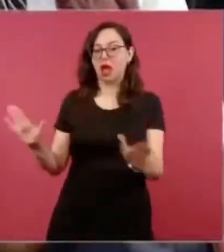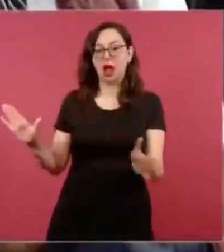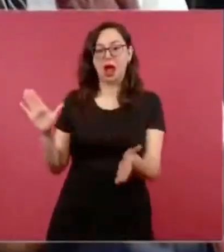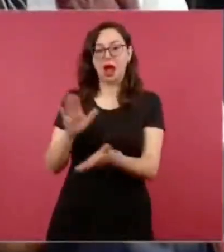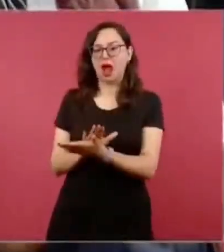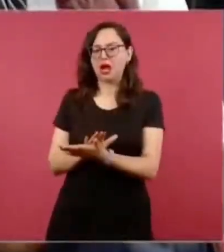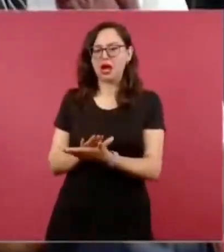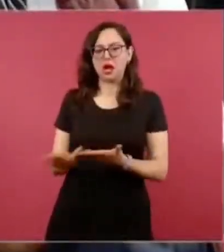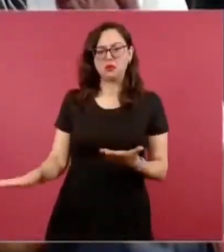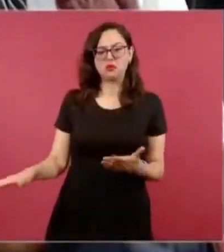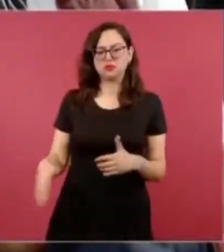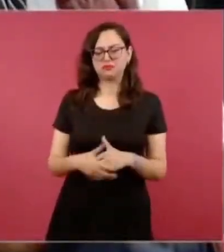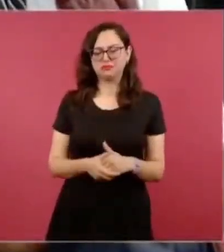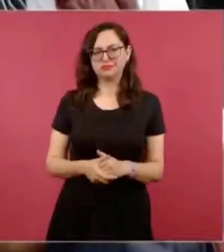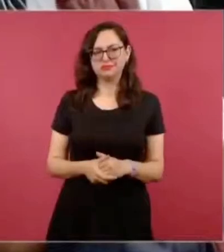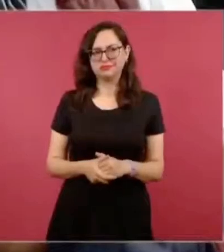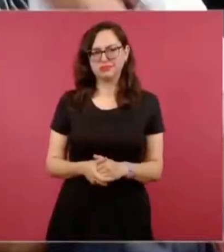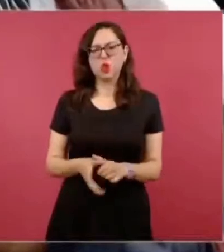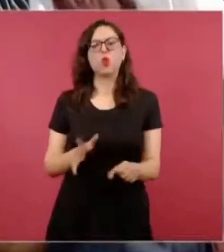está ocurriendo